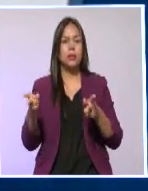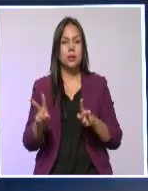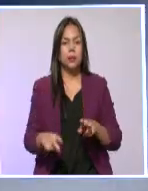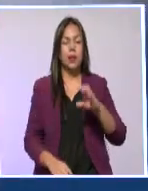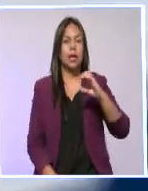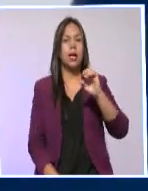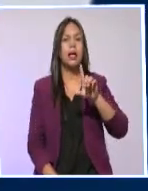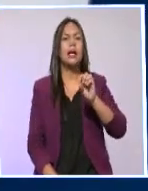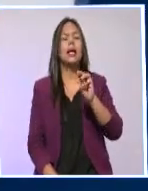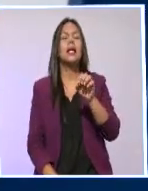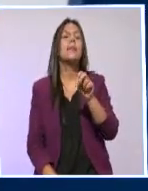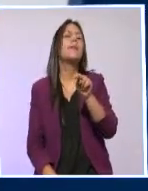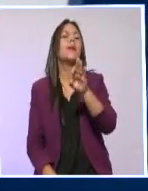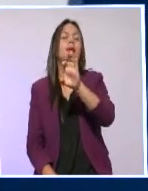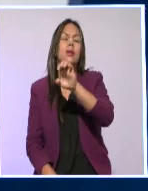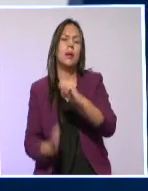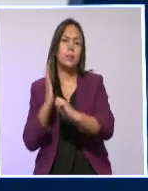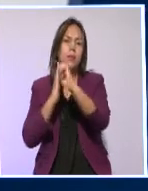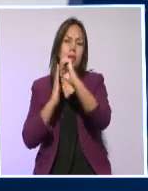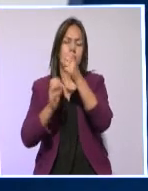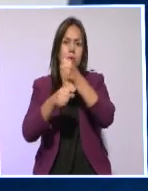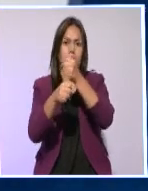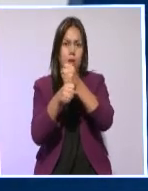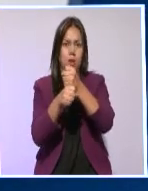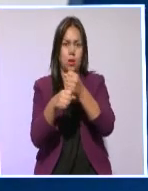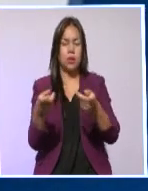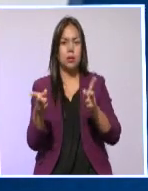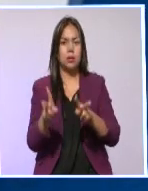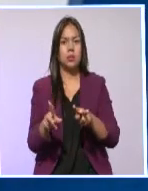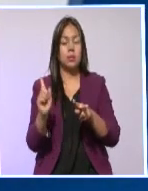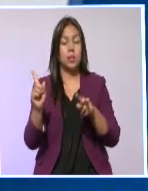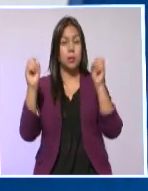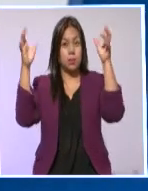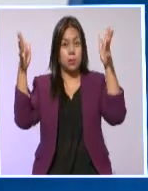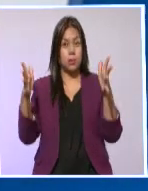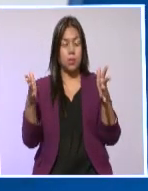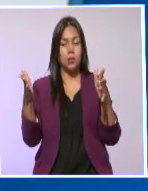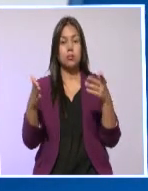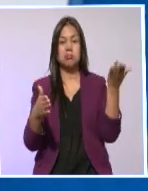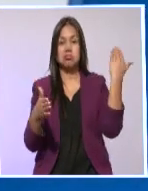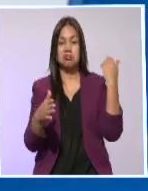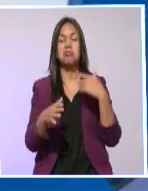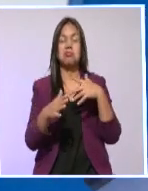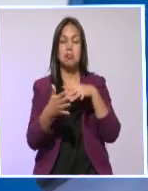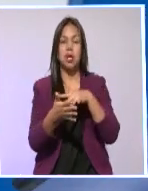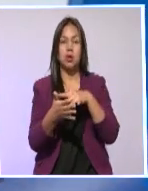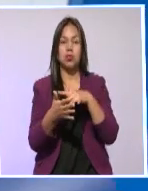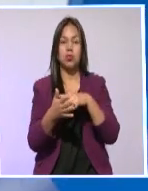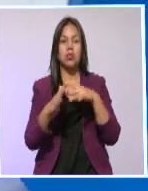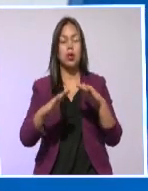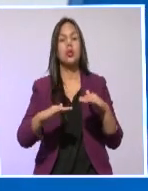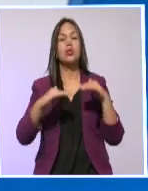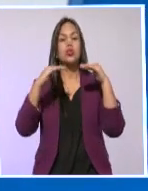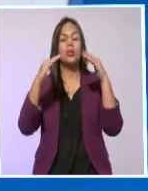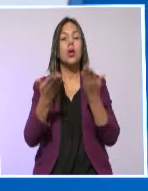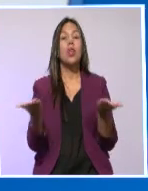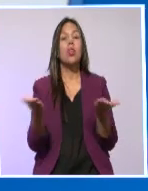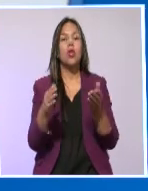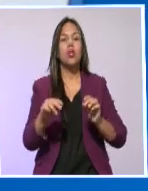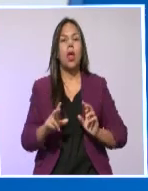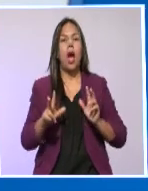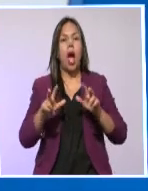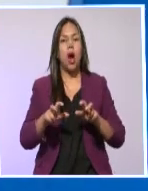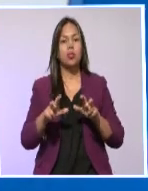ministro de Trabajo. Además, recibir a los siguientes exbecarios que cursaron estudios superiores en la Universidad de Australia,